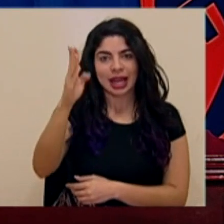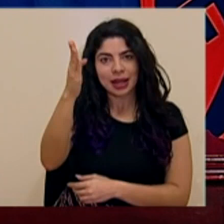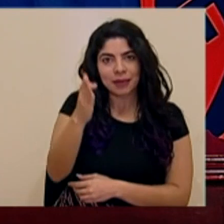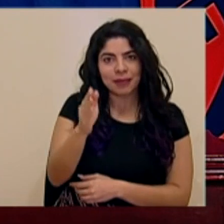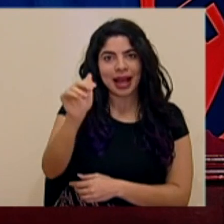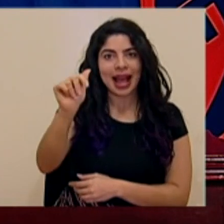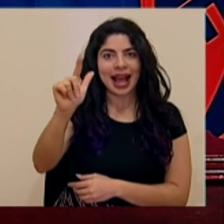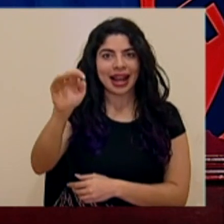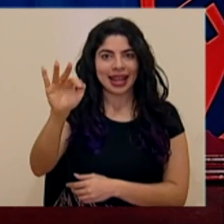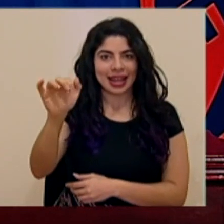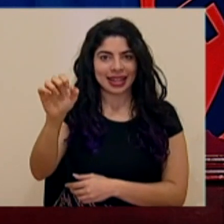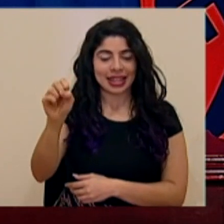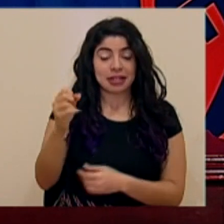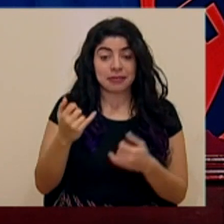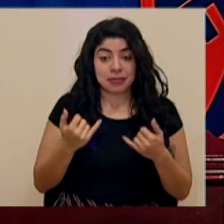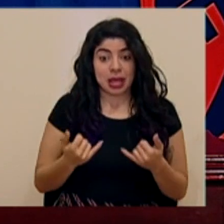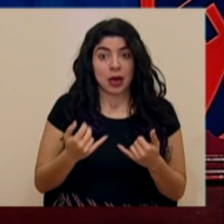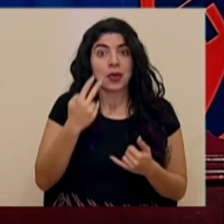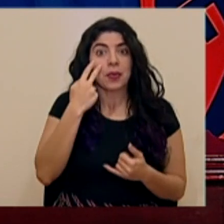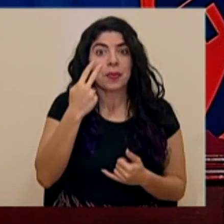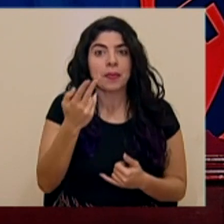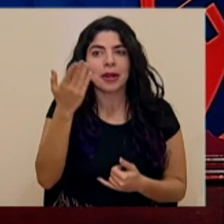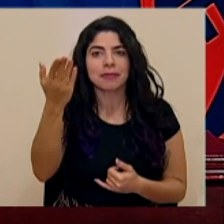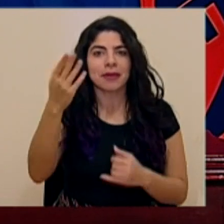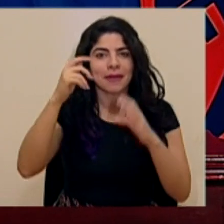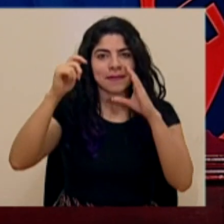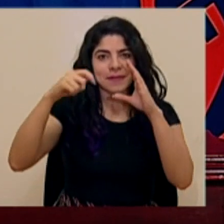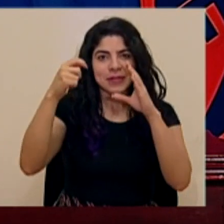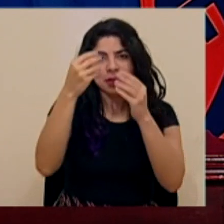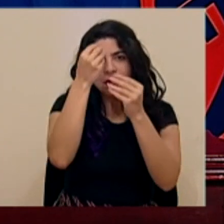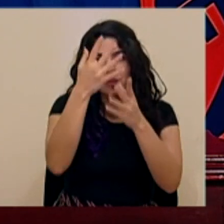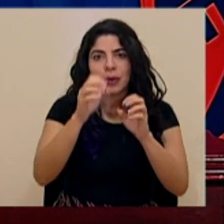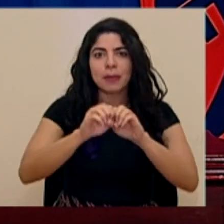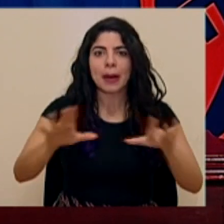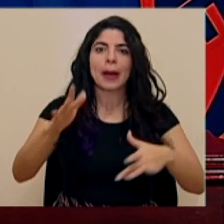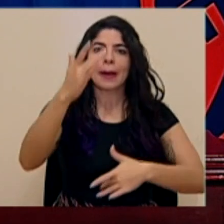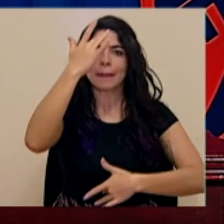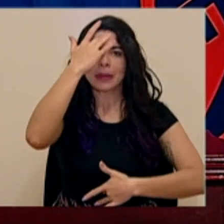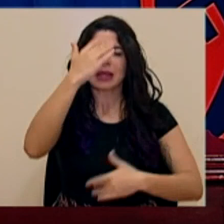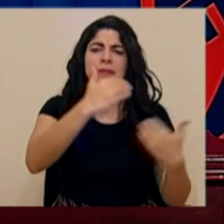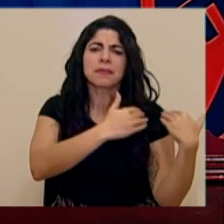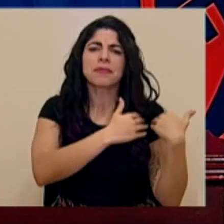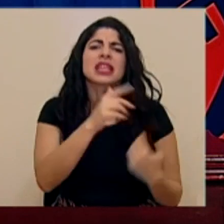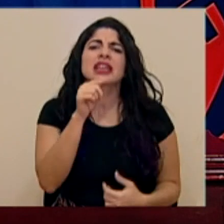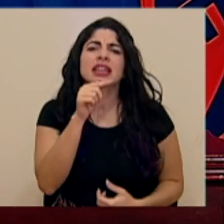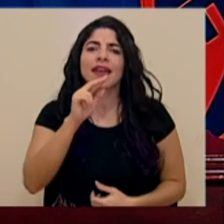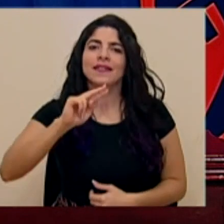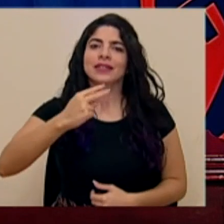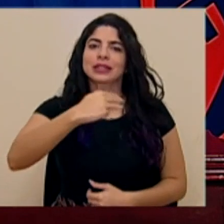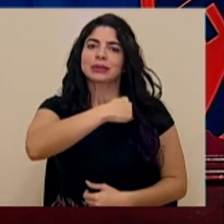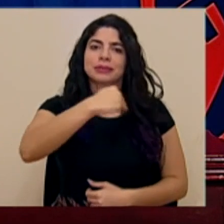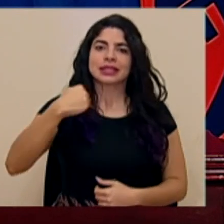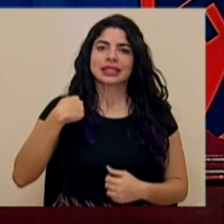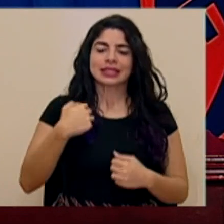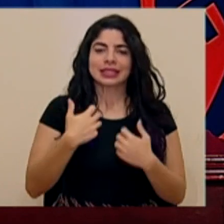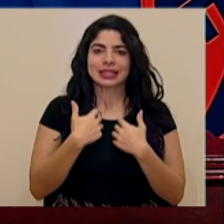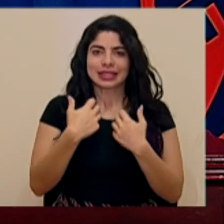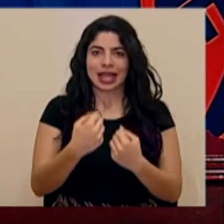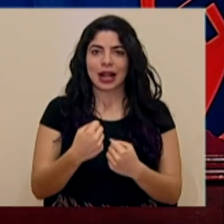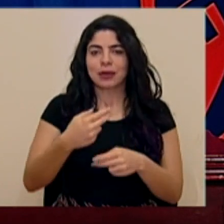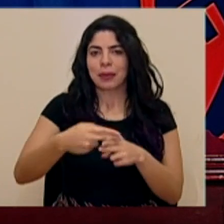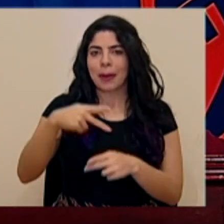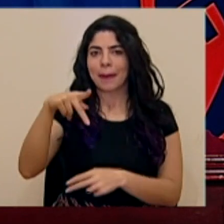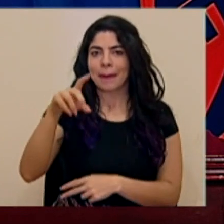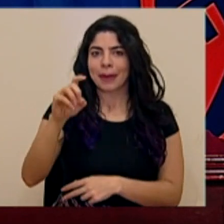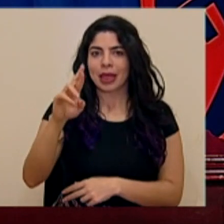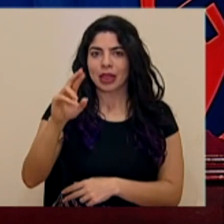presidencia.go.cr/alertas. A continuación veremos el video con el reporte epidemiológico por parte del viceministro de Salud, el doctor